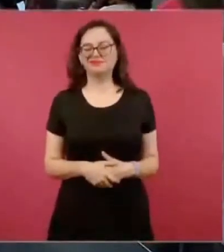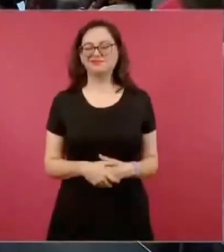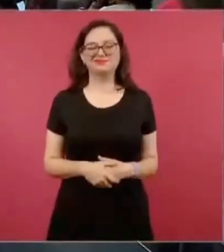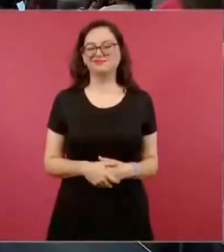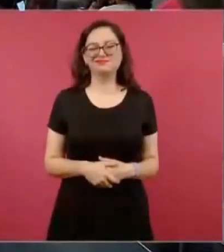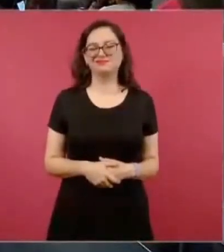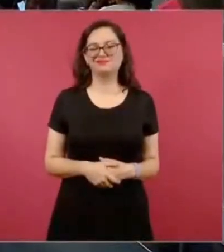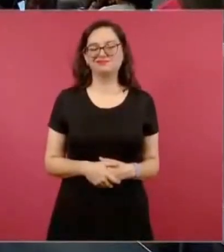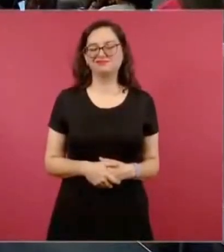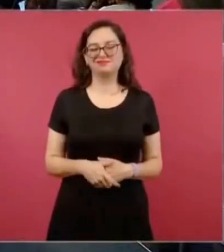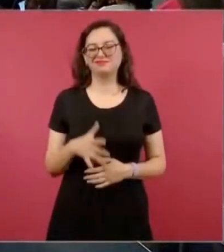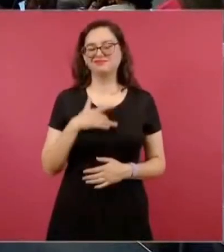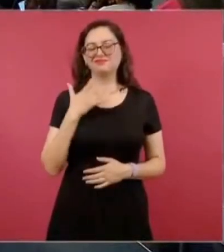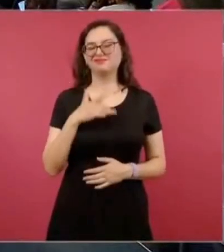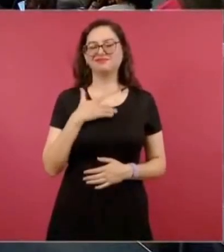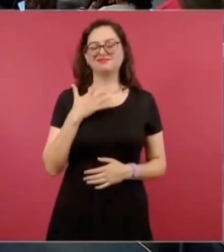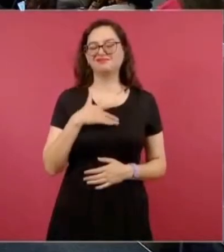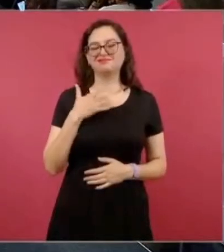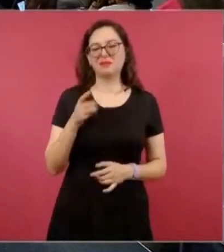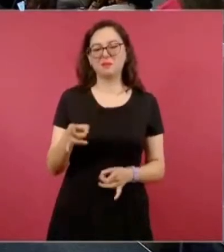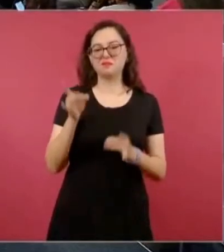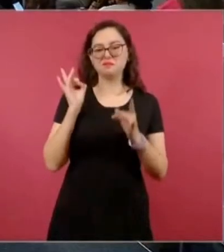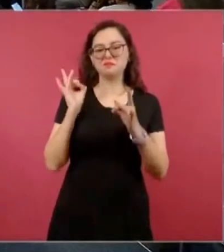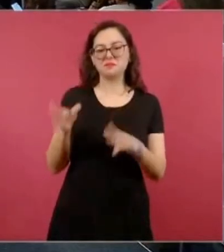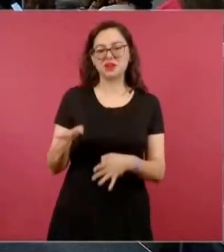paisanos jarochos, veracruzanos,